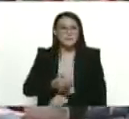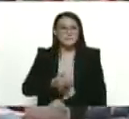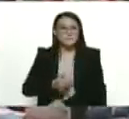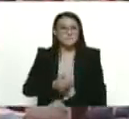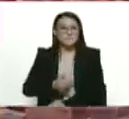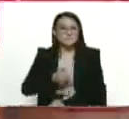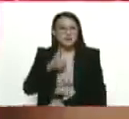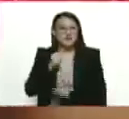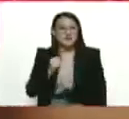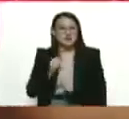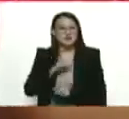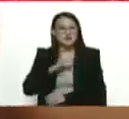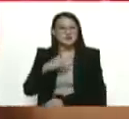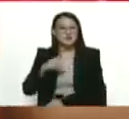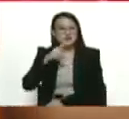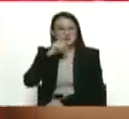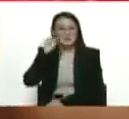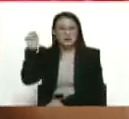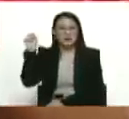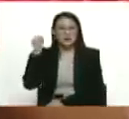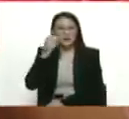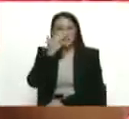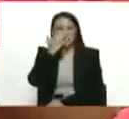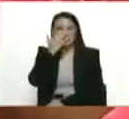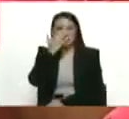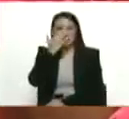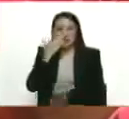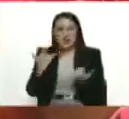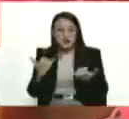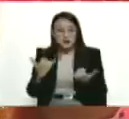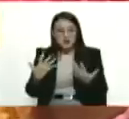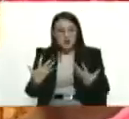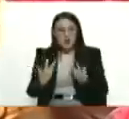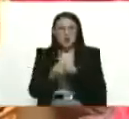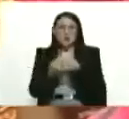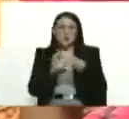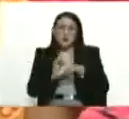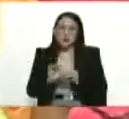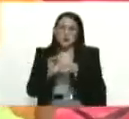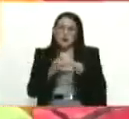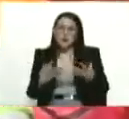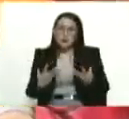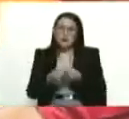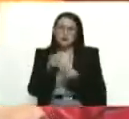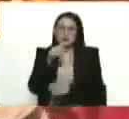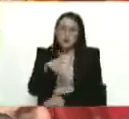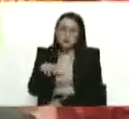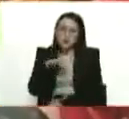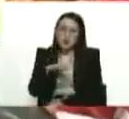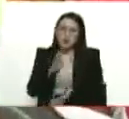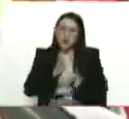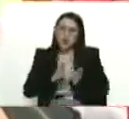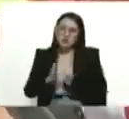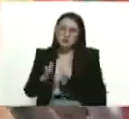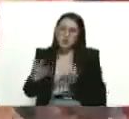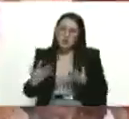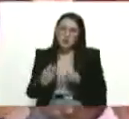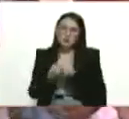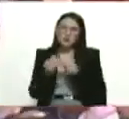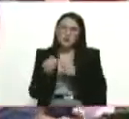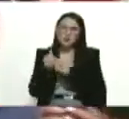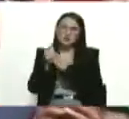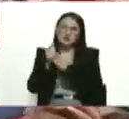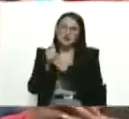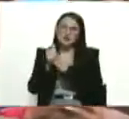atacado que Nicolás Maduro Moro. Y aquí vamos juntos, unidos, junto al poder popular organizado, junto a los